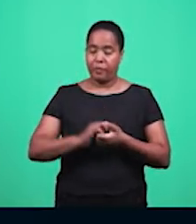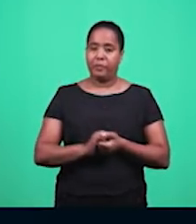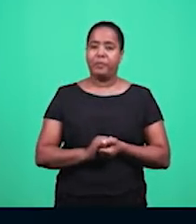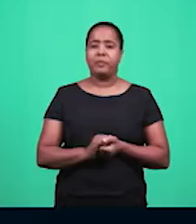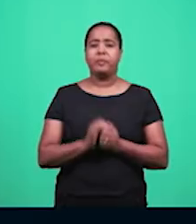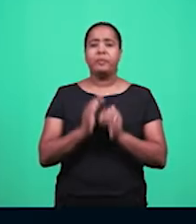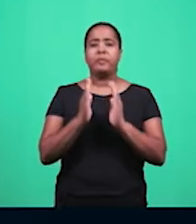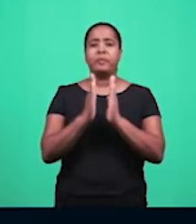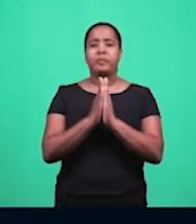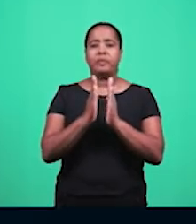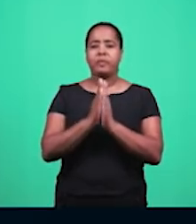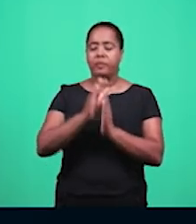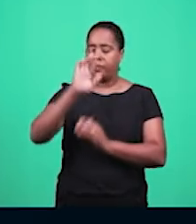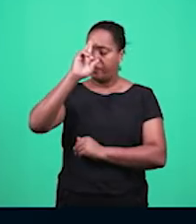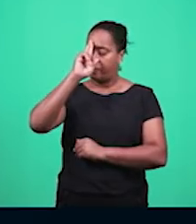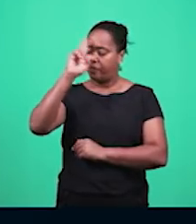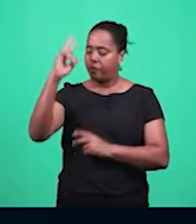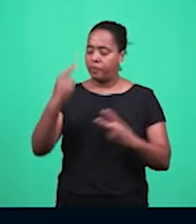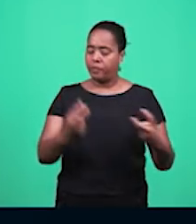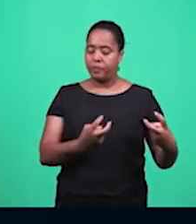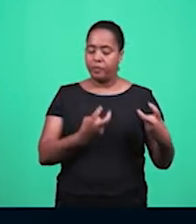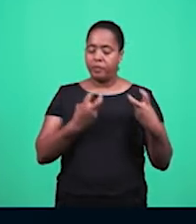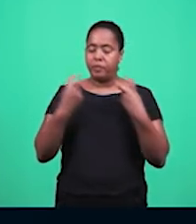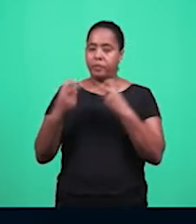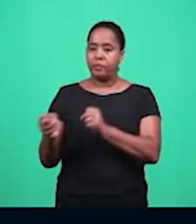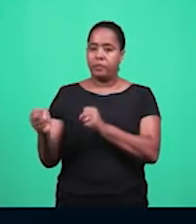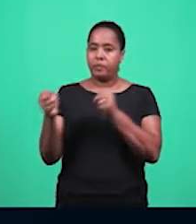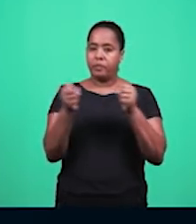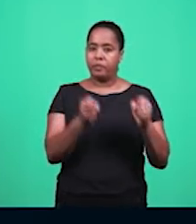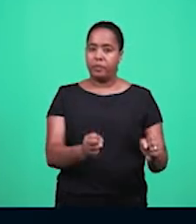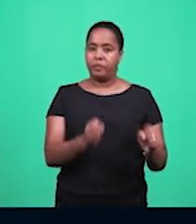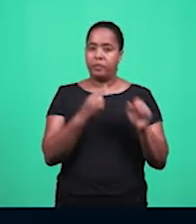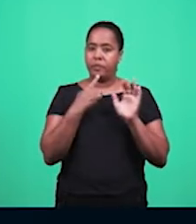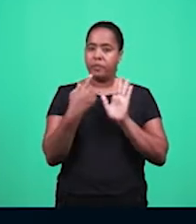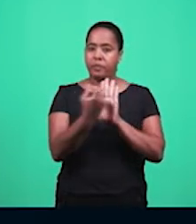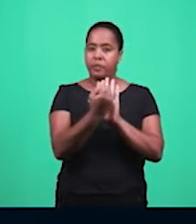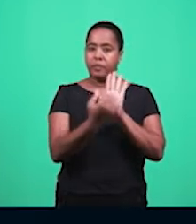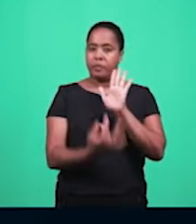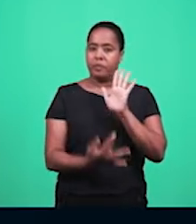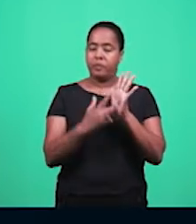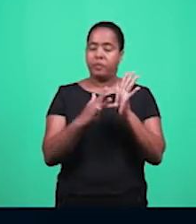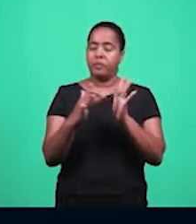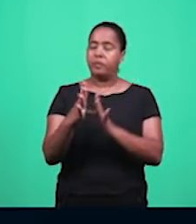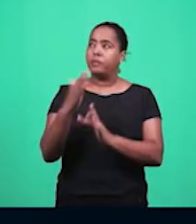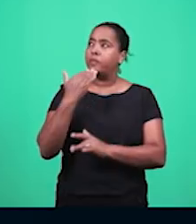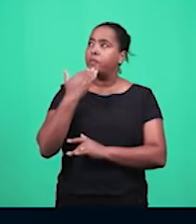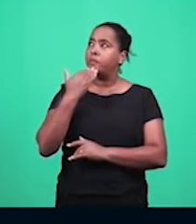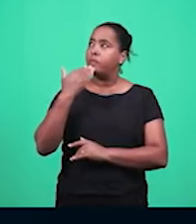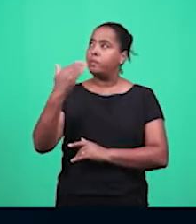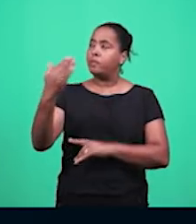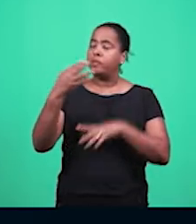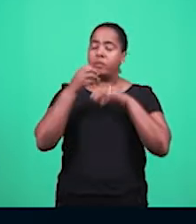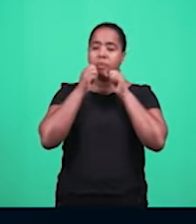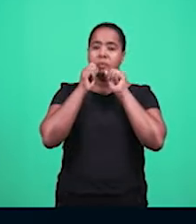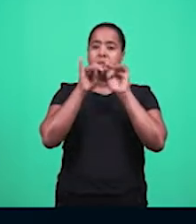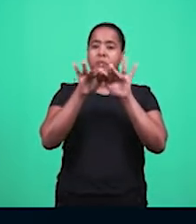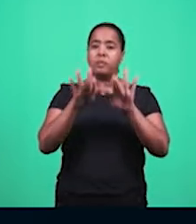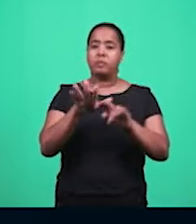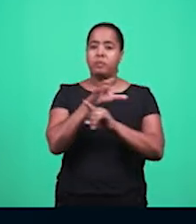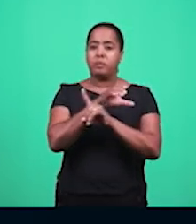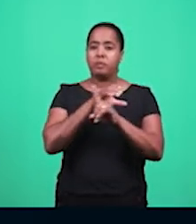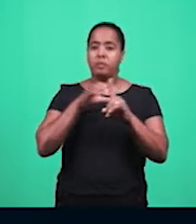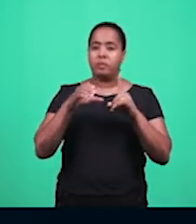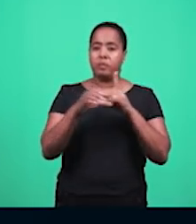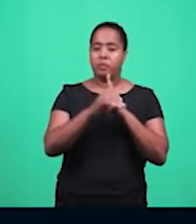señor nosotros clamamos por el poder que hay en la sangre del señor jesus y te pedimos una bendición para este